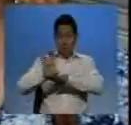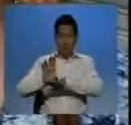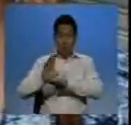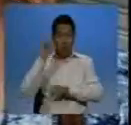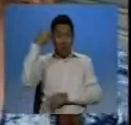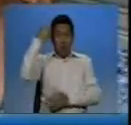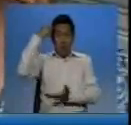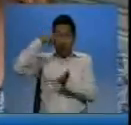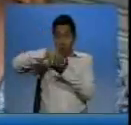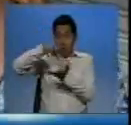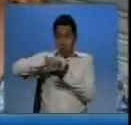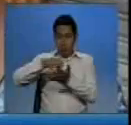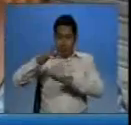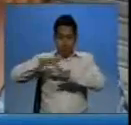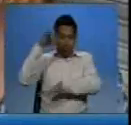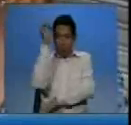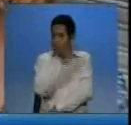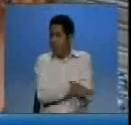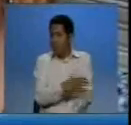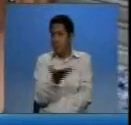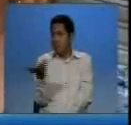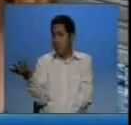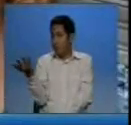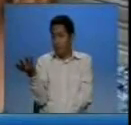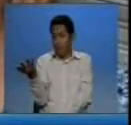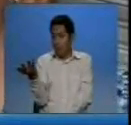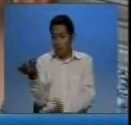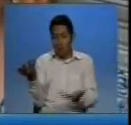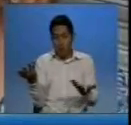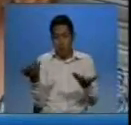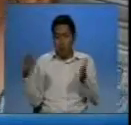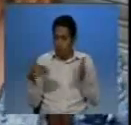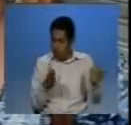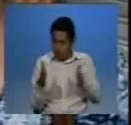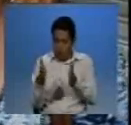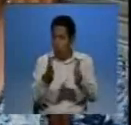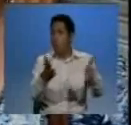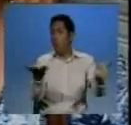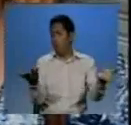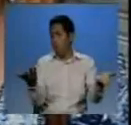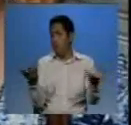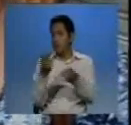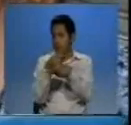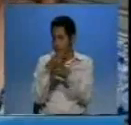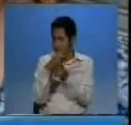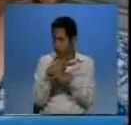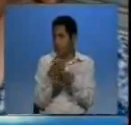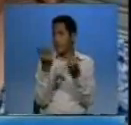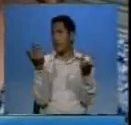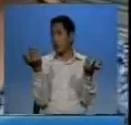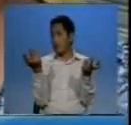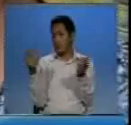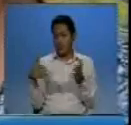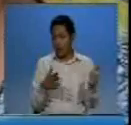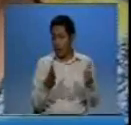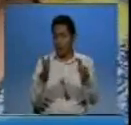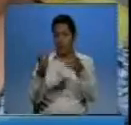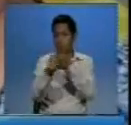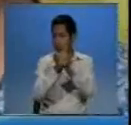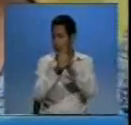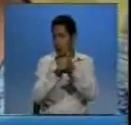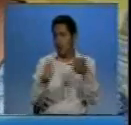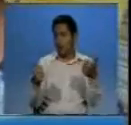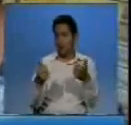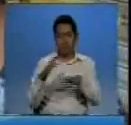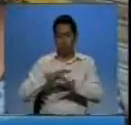gobierno provincial hemos sido totalmente abandonados en cuanto a la vialidad, en la producción, en los caminos vecinales,